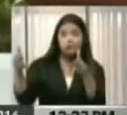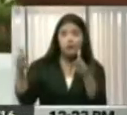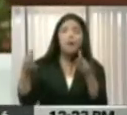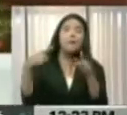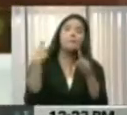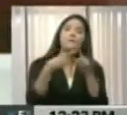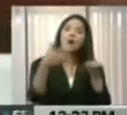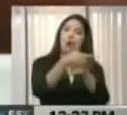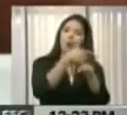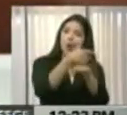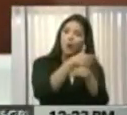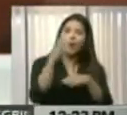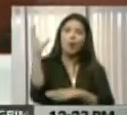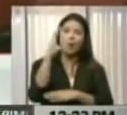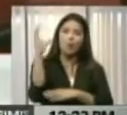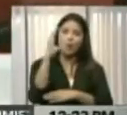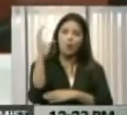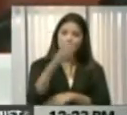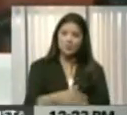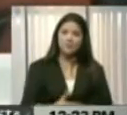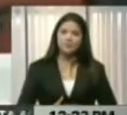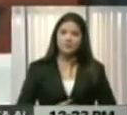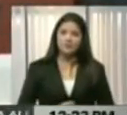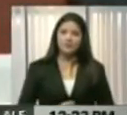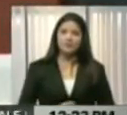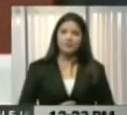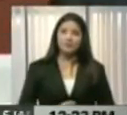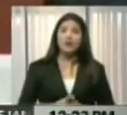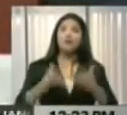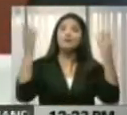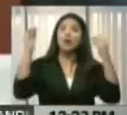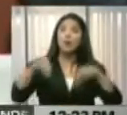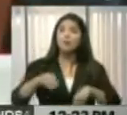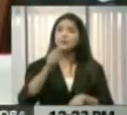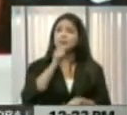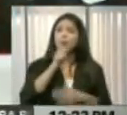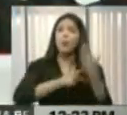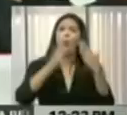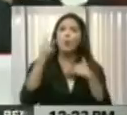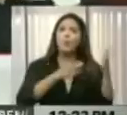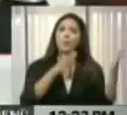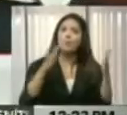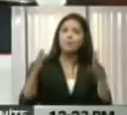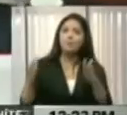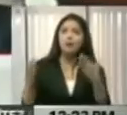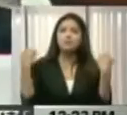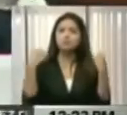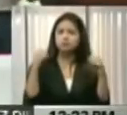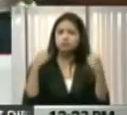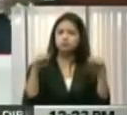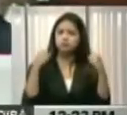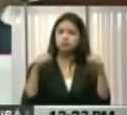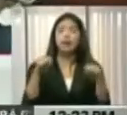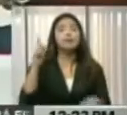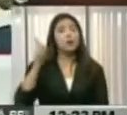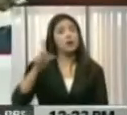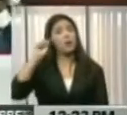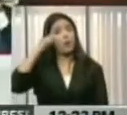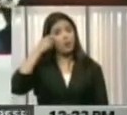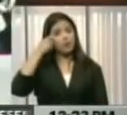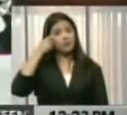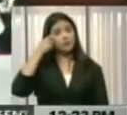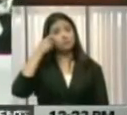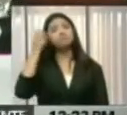y el gobierno nacional. O este acuerdo estará regido por un plan de ejecución que recordemos entonces